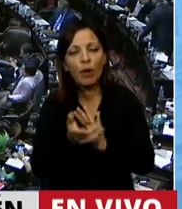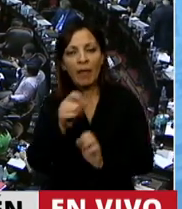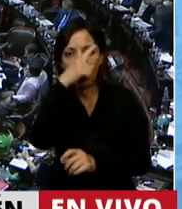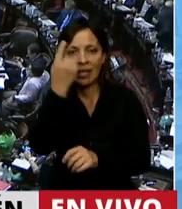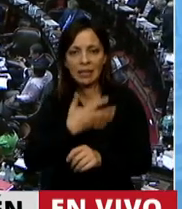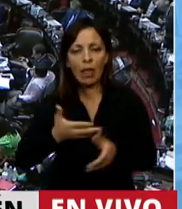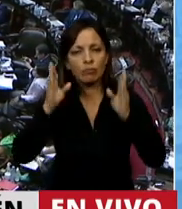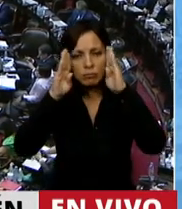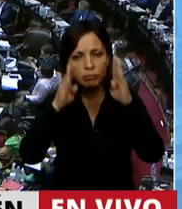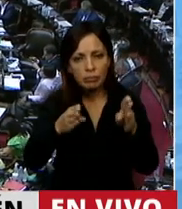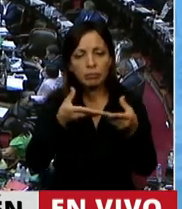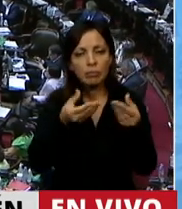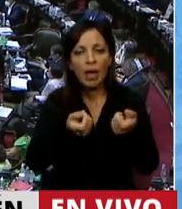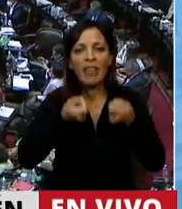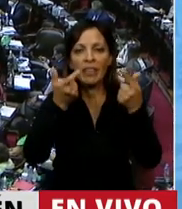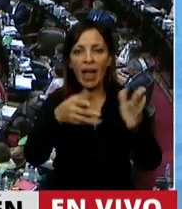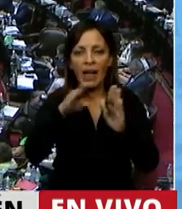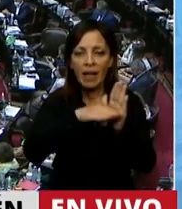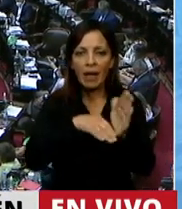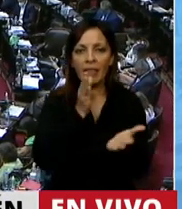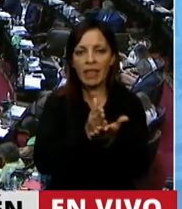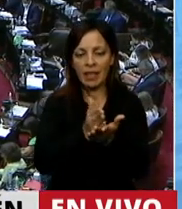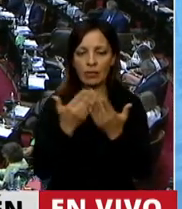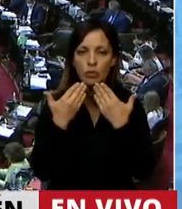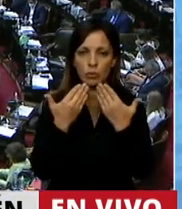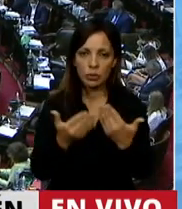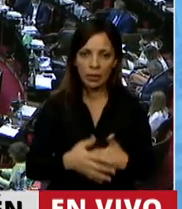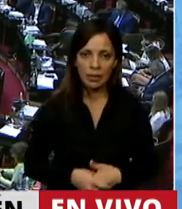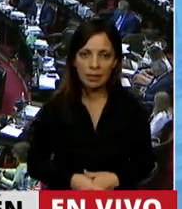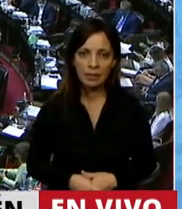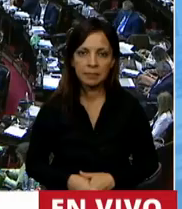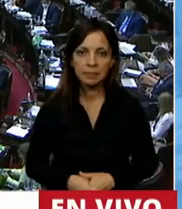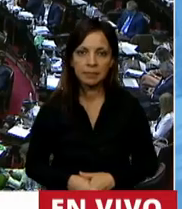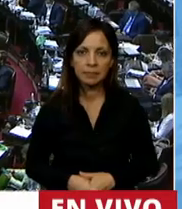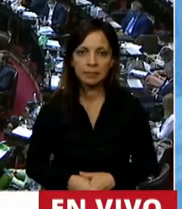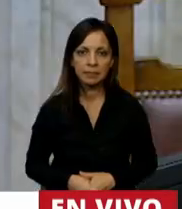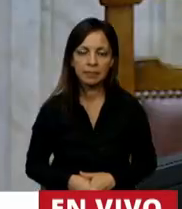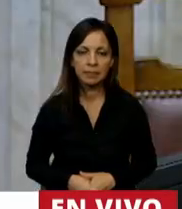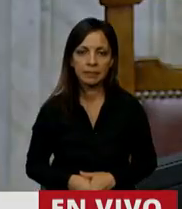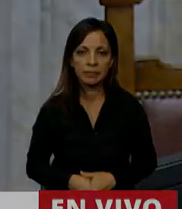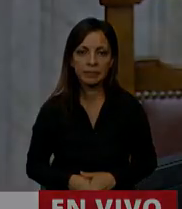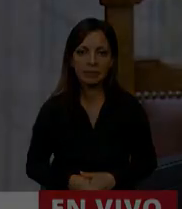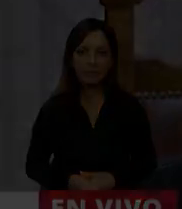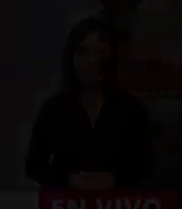que amplía derechos y salva vidas. Muchas gracias. Gracias, diputada.